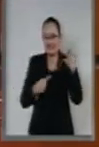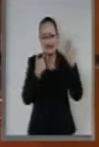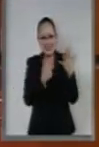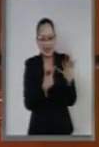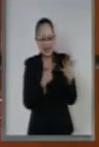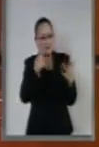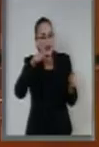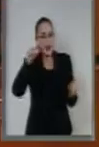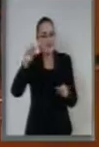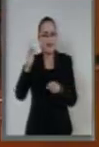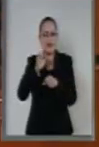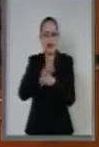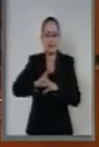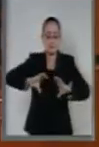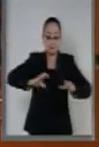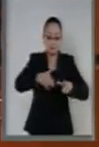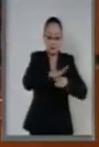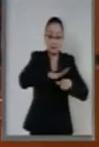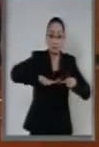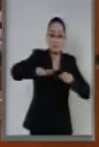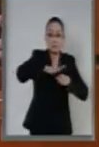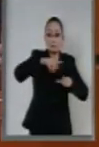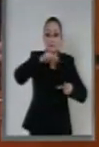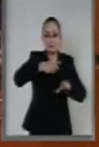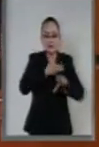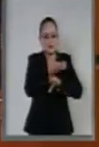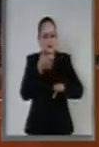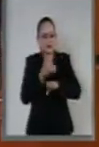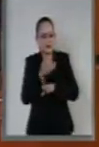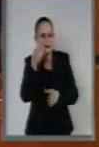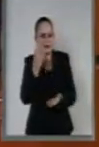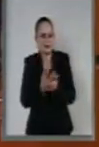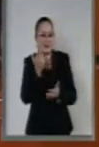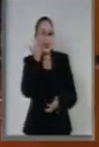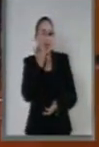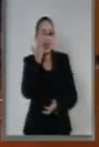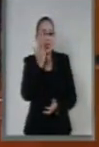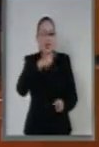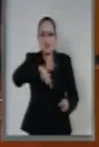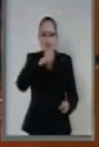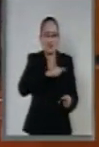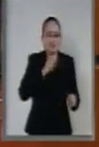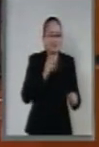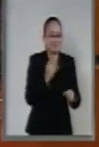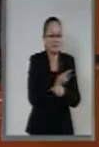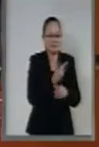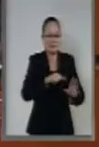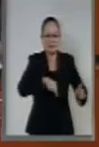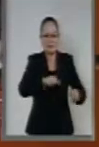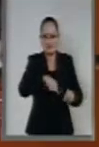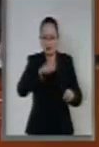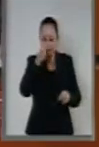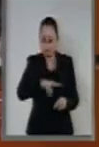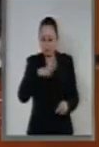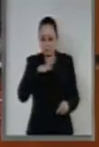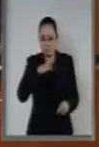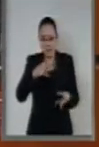auditorías locales pues eran una gran simulación en lo que tiene que ver en gasto en